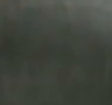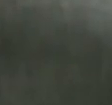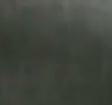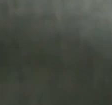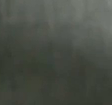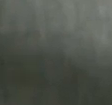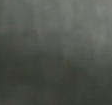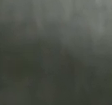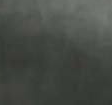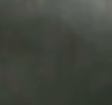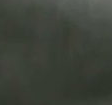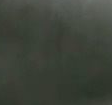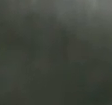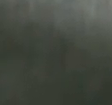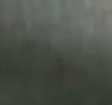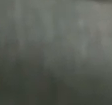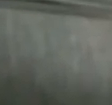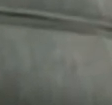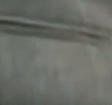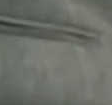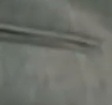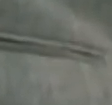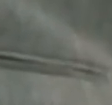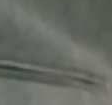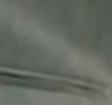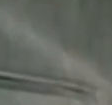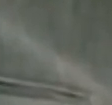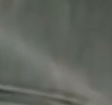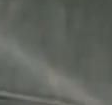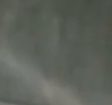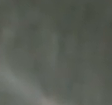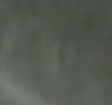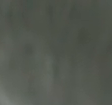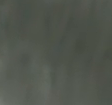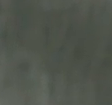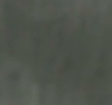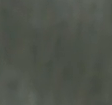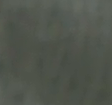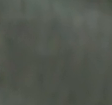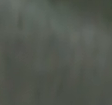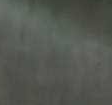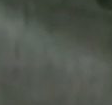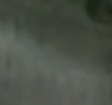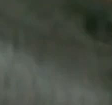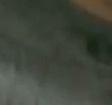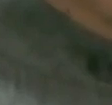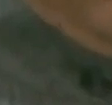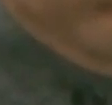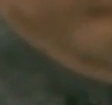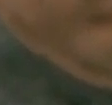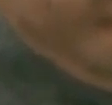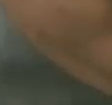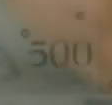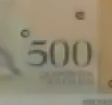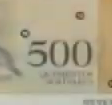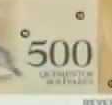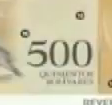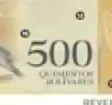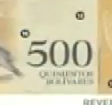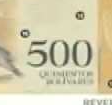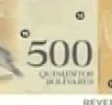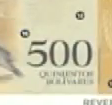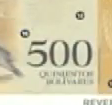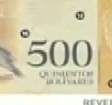presidido por nuestro gran libertador, Simón Bolívar, y el rostro auténtico, reconstruido con la más alta